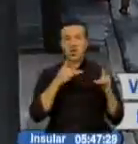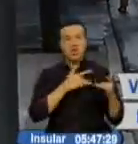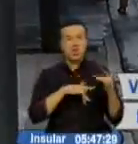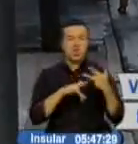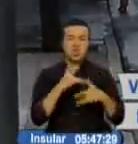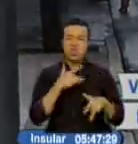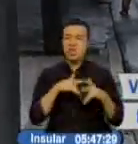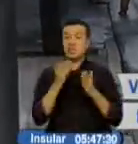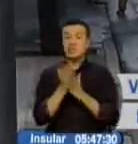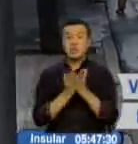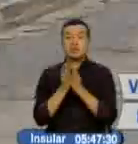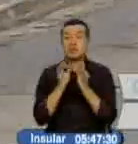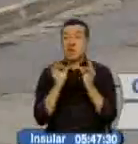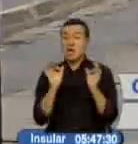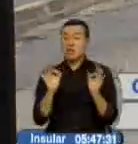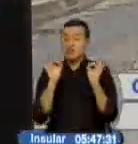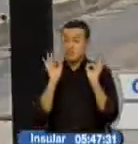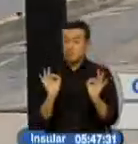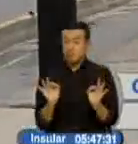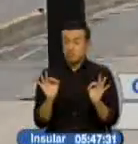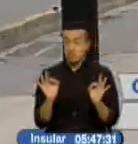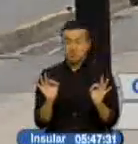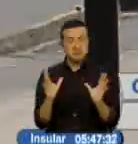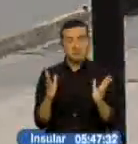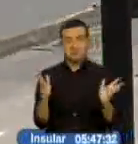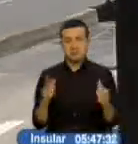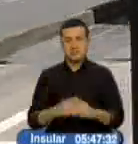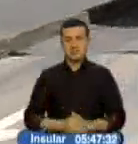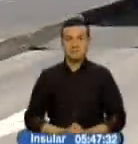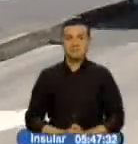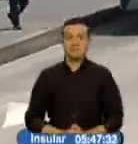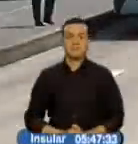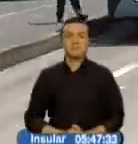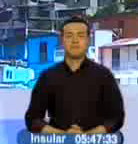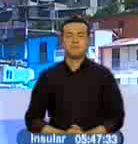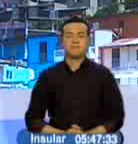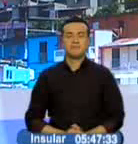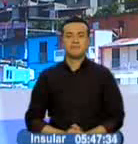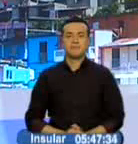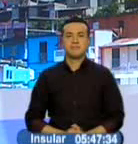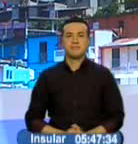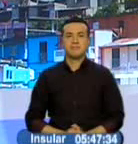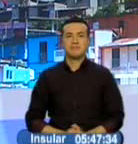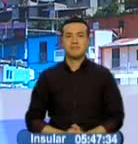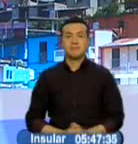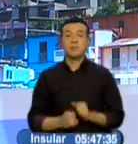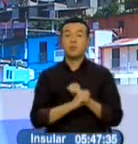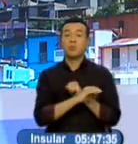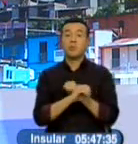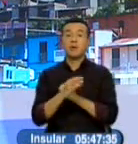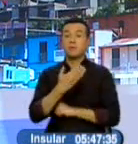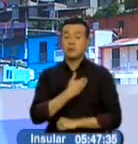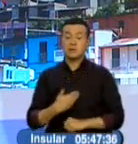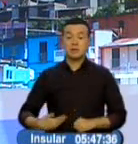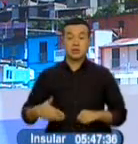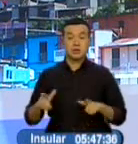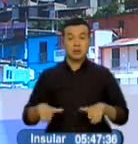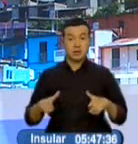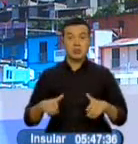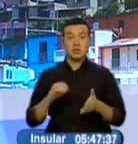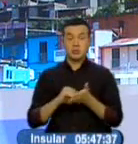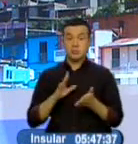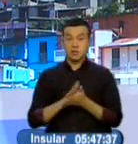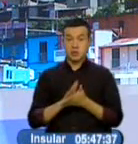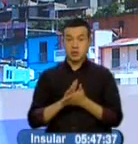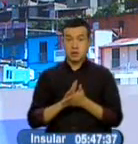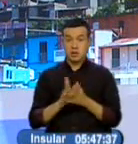un servicio de mala calidad. César García, Ecuador TV. La oferta de campaña del presidente Lenín Moreno para implementar el